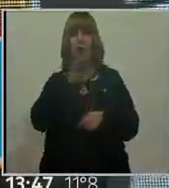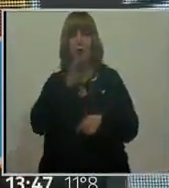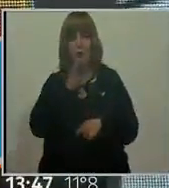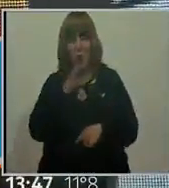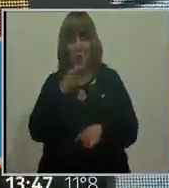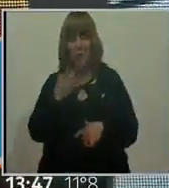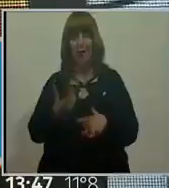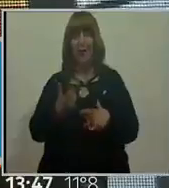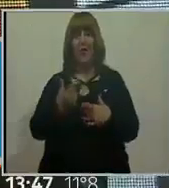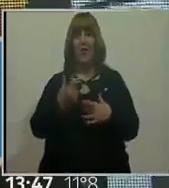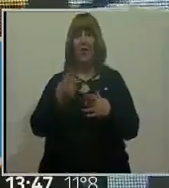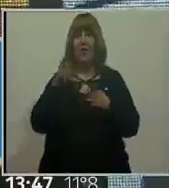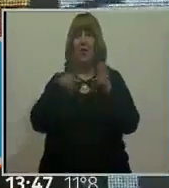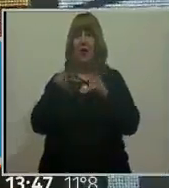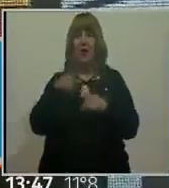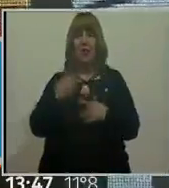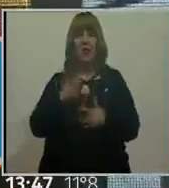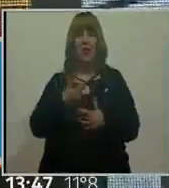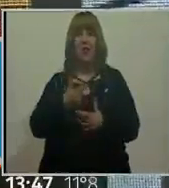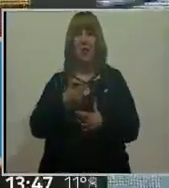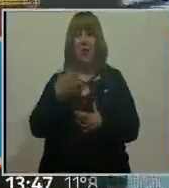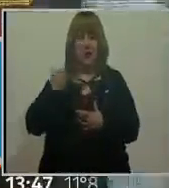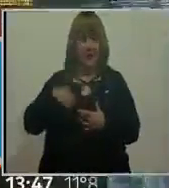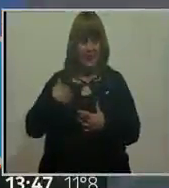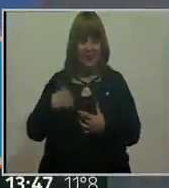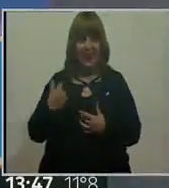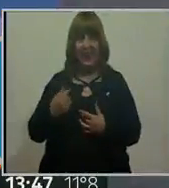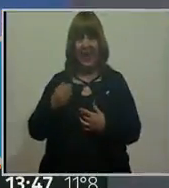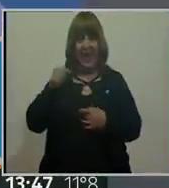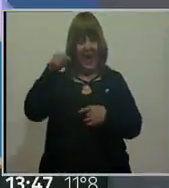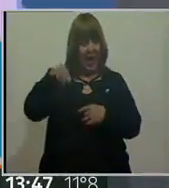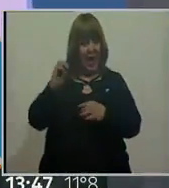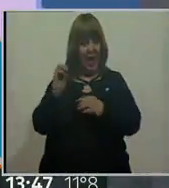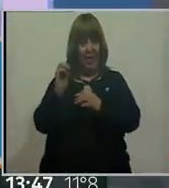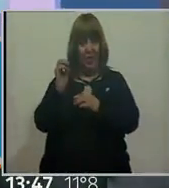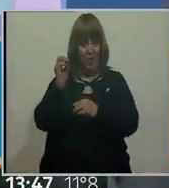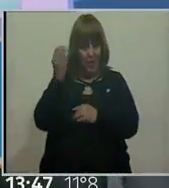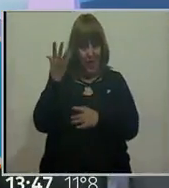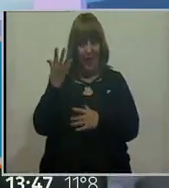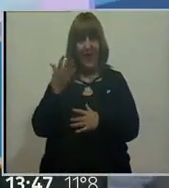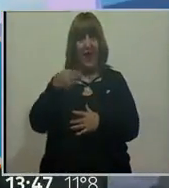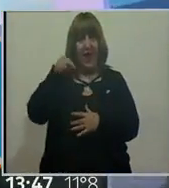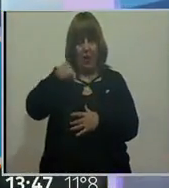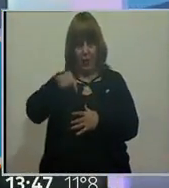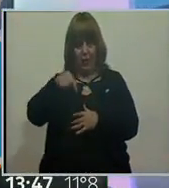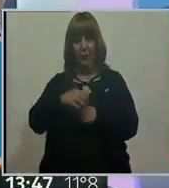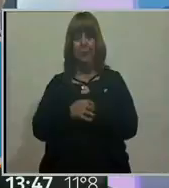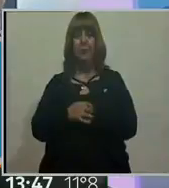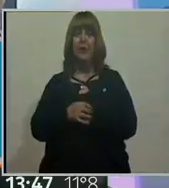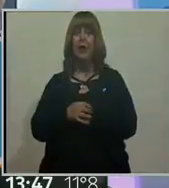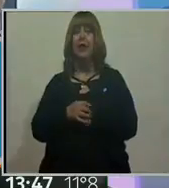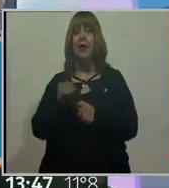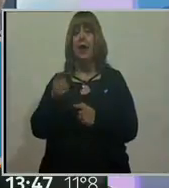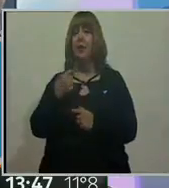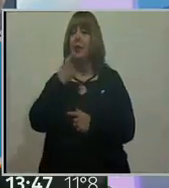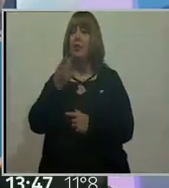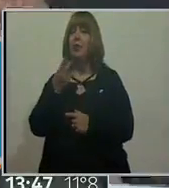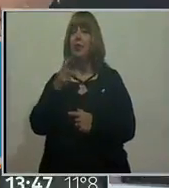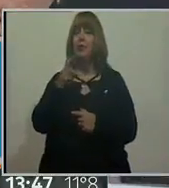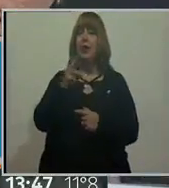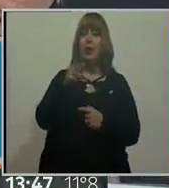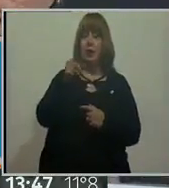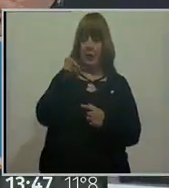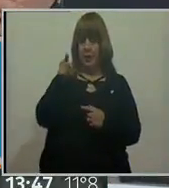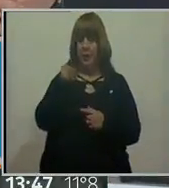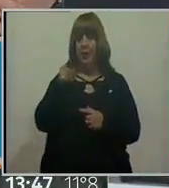actualidad de la Argentina. Y siempre te vuelvo a repetir, con respeto hacia todos los que tocamos. Te hablaba Jorge de las críticas. Un tuit que tuvo